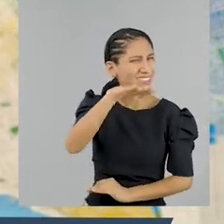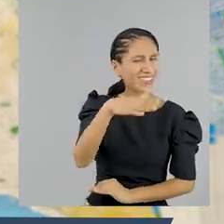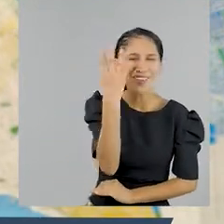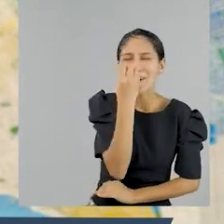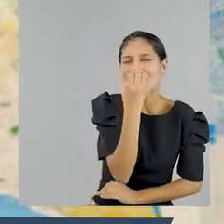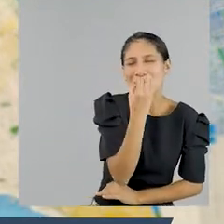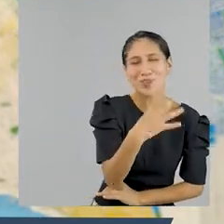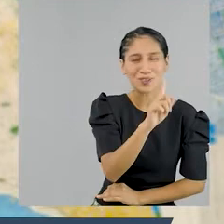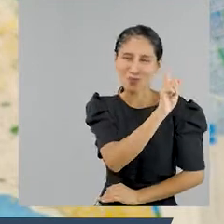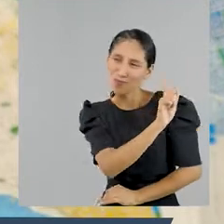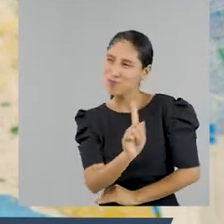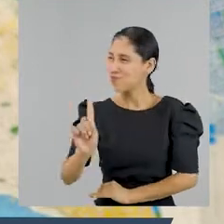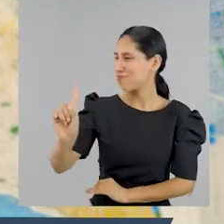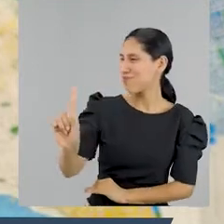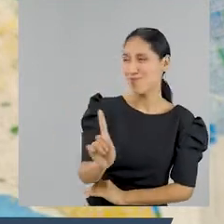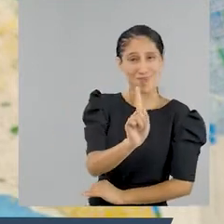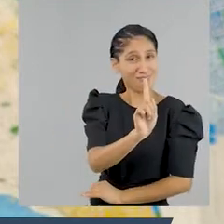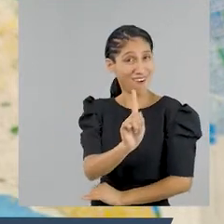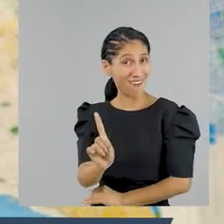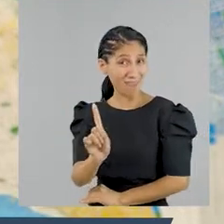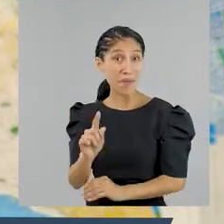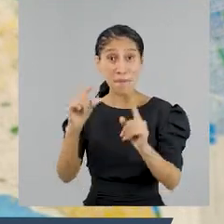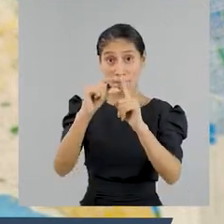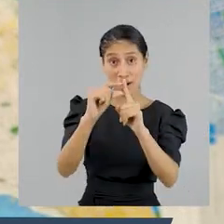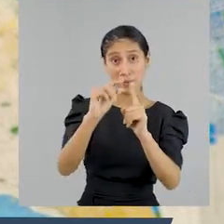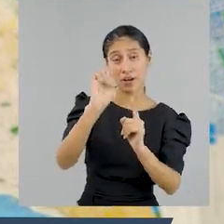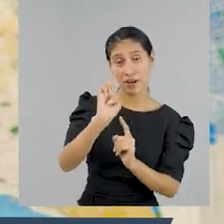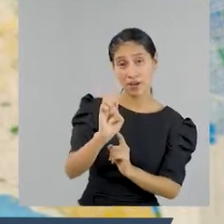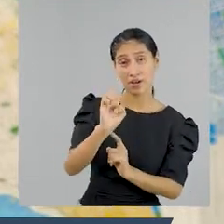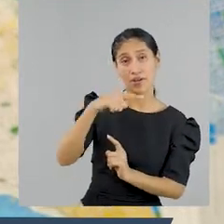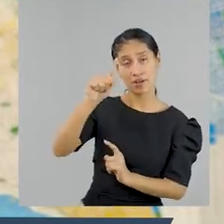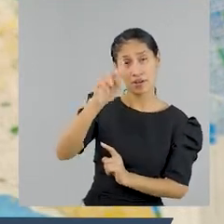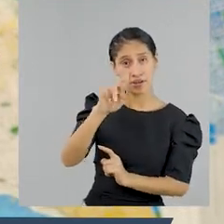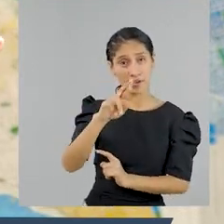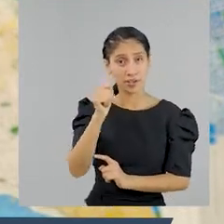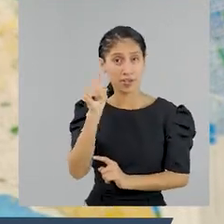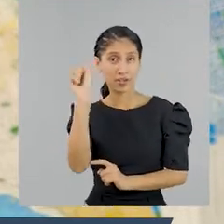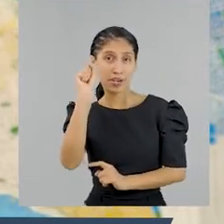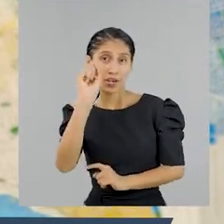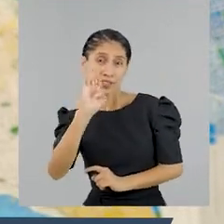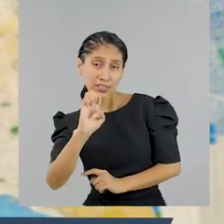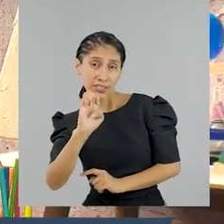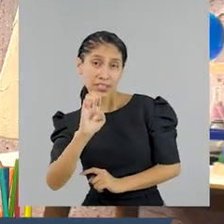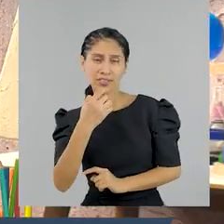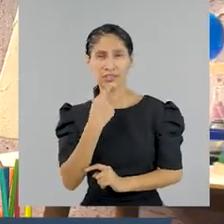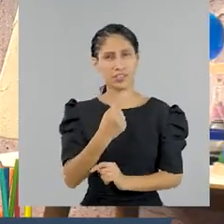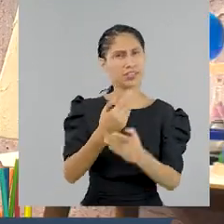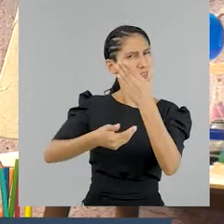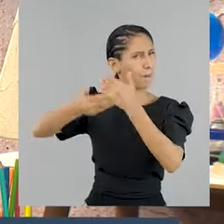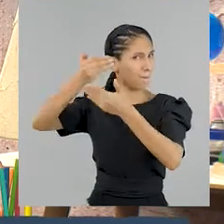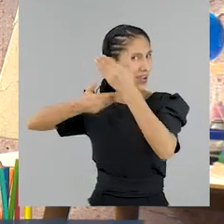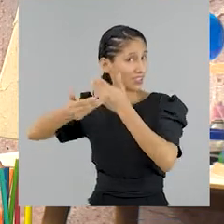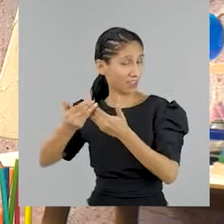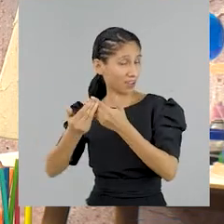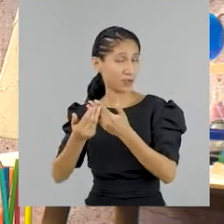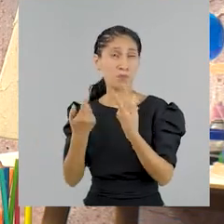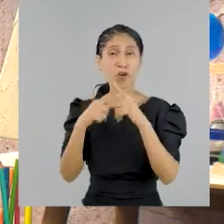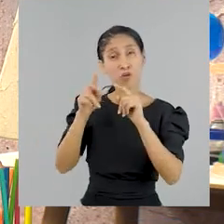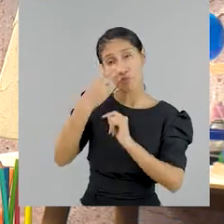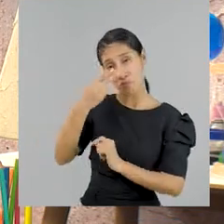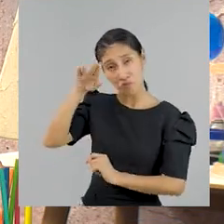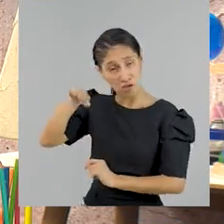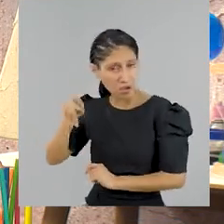está en tiempo pasado, érase una vez, pero la descripción de la niña puede estar en tiempo presente. Profe,